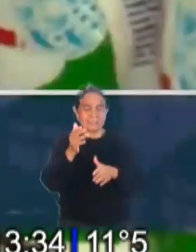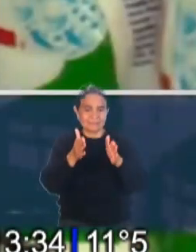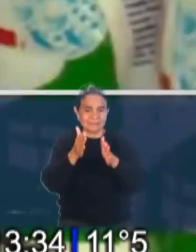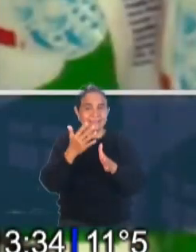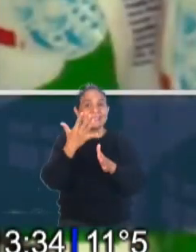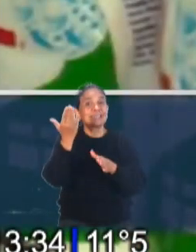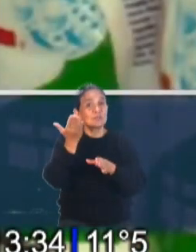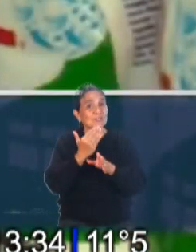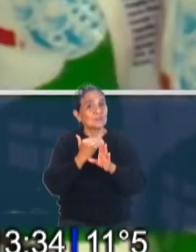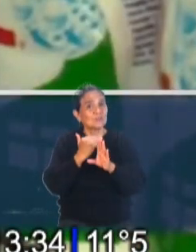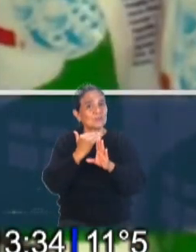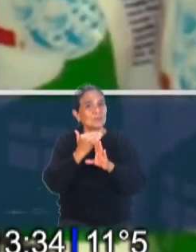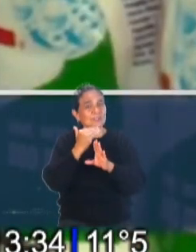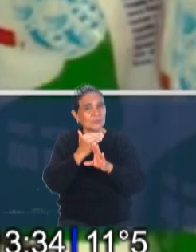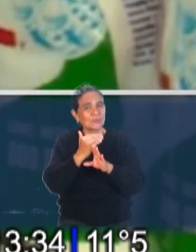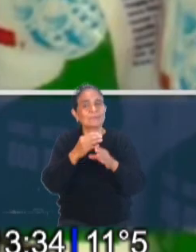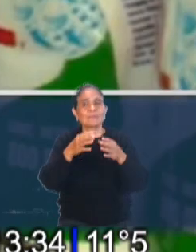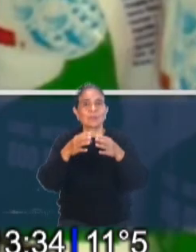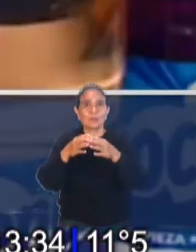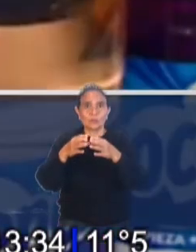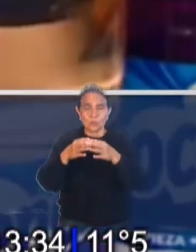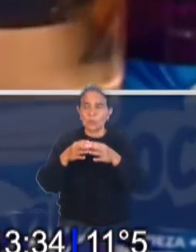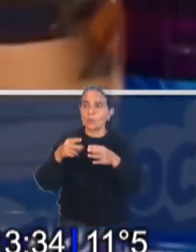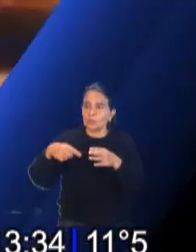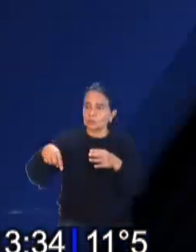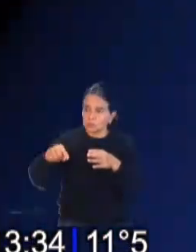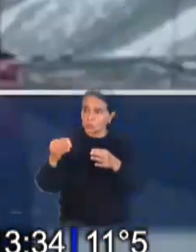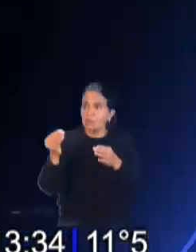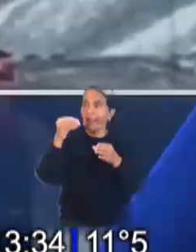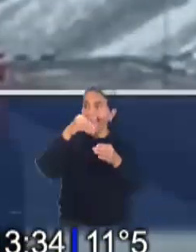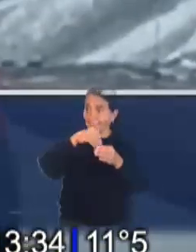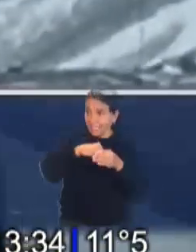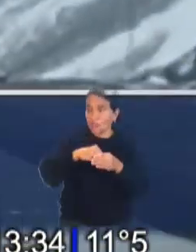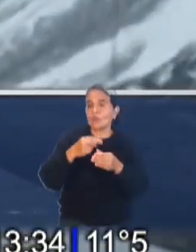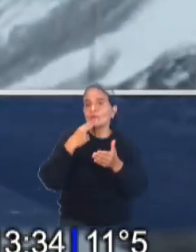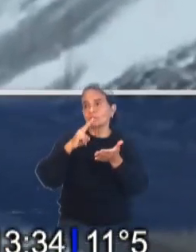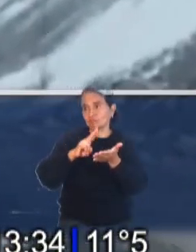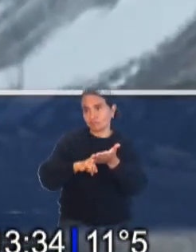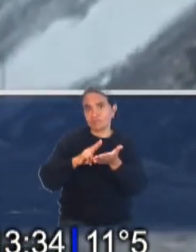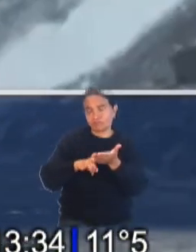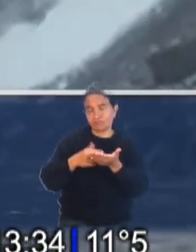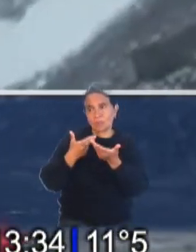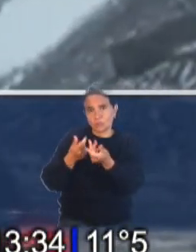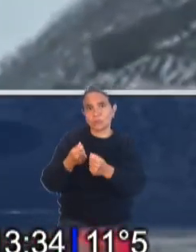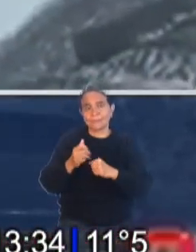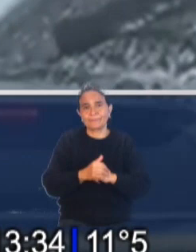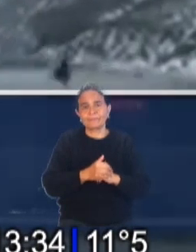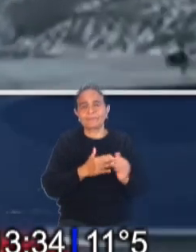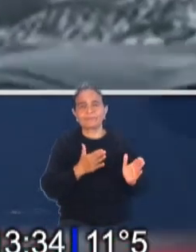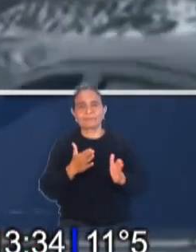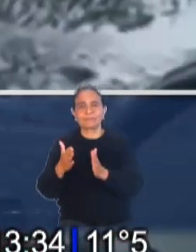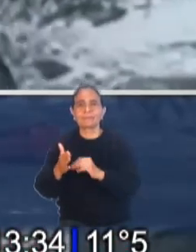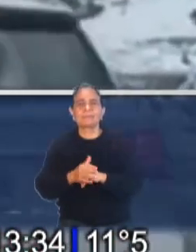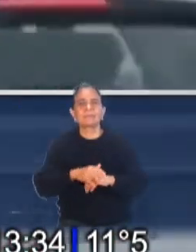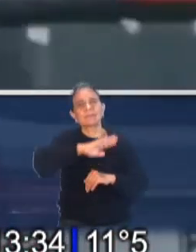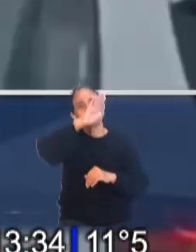beneficios fiscales para las empresas que ingresen al programa. Por las malas condiciones climáticas en la